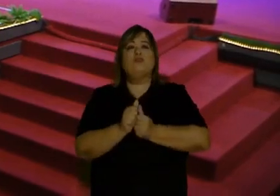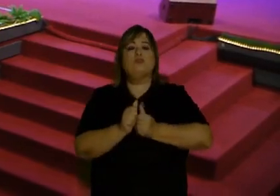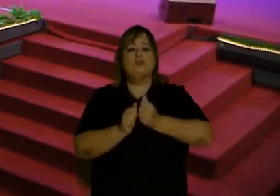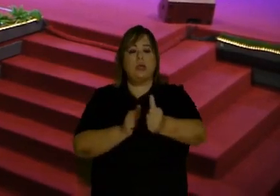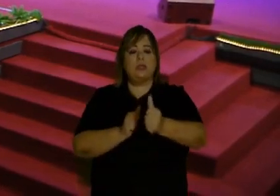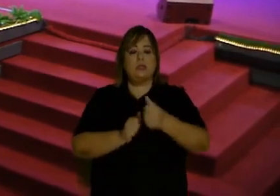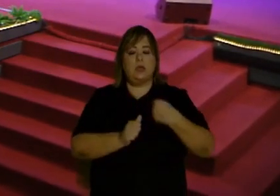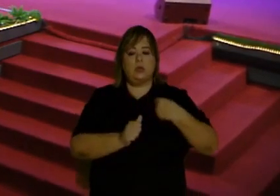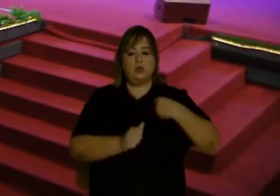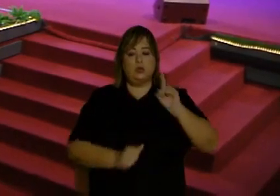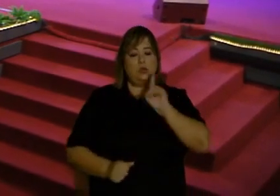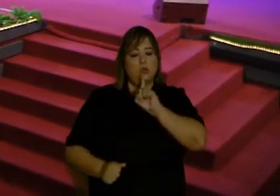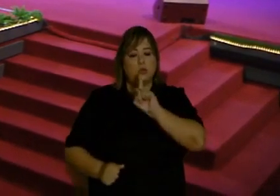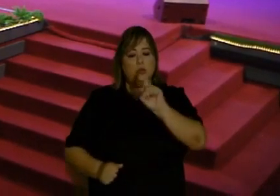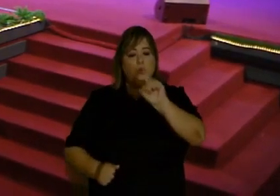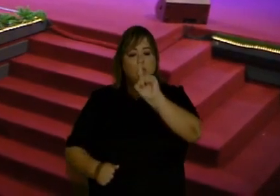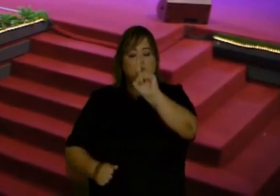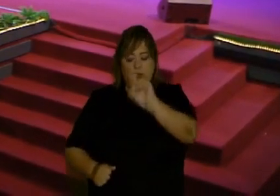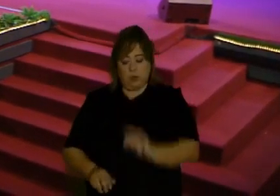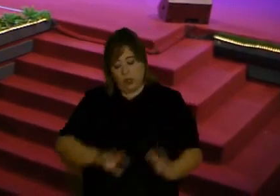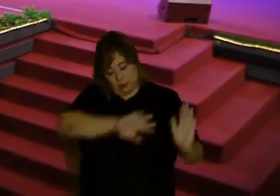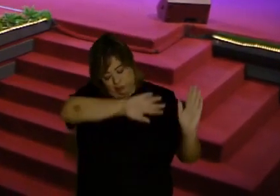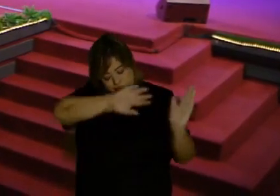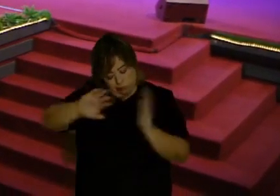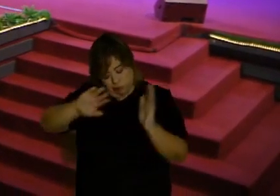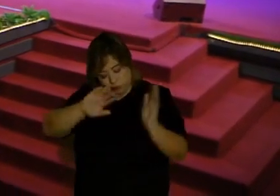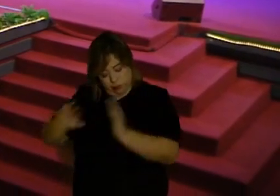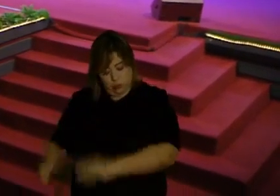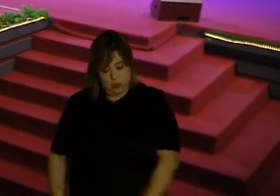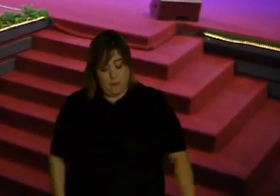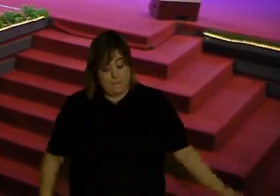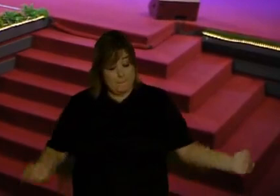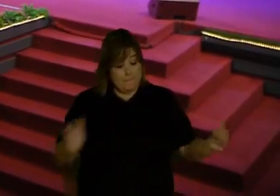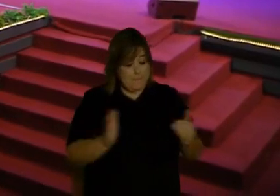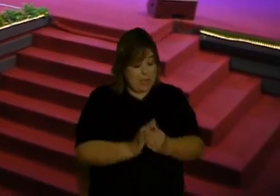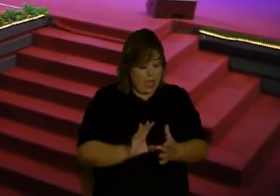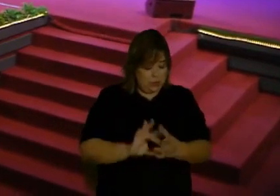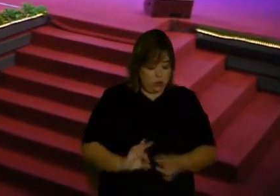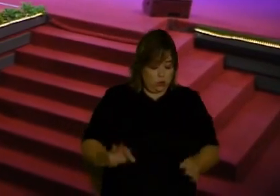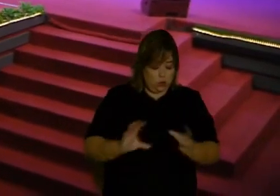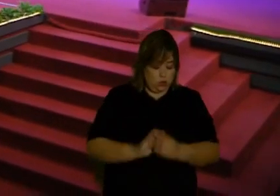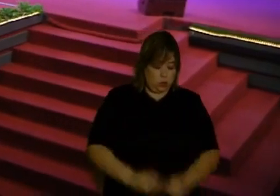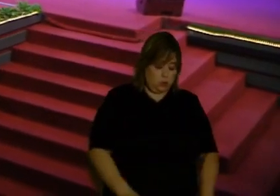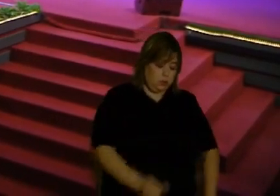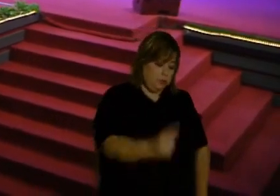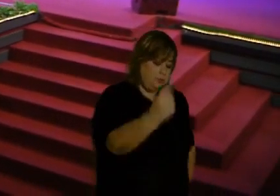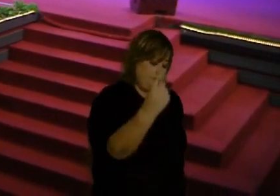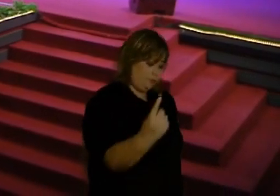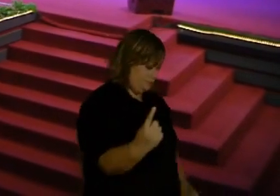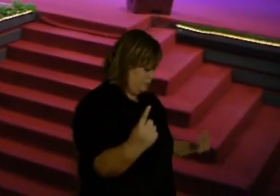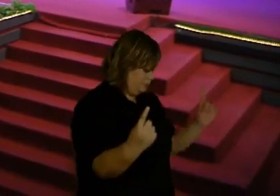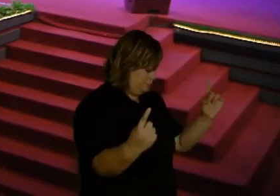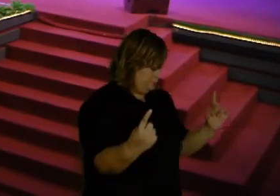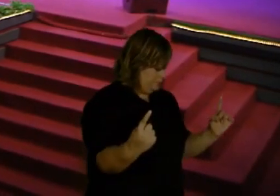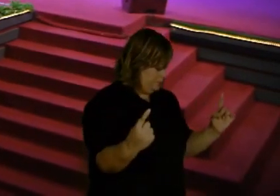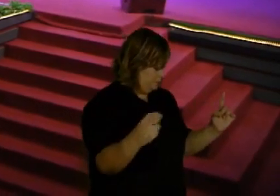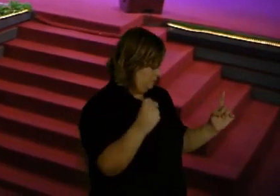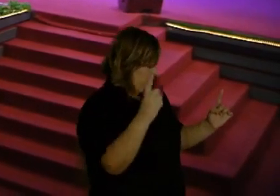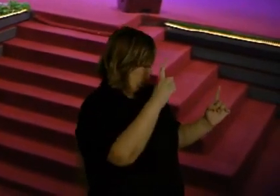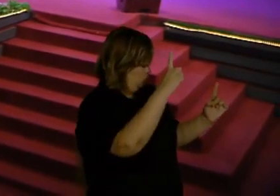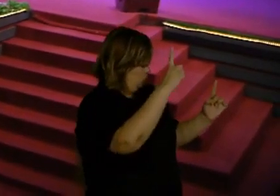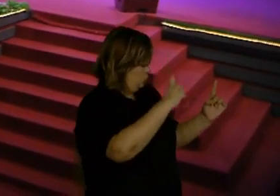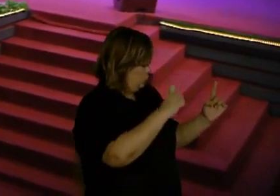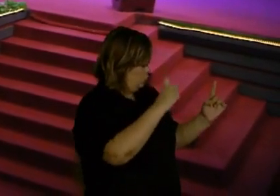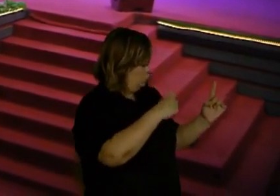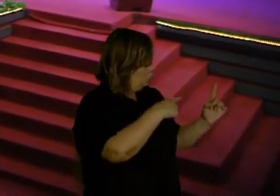God. Eres tú aquel que a día venido, esperamos a otro. En vez de mandar una notita privada, se lo dijo a dos